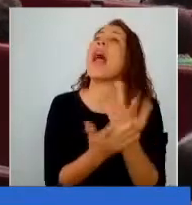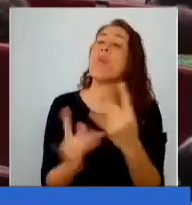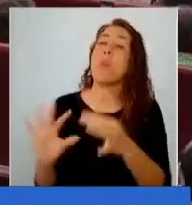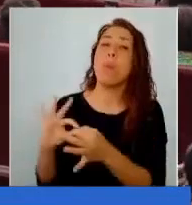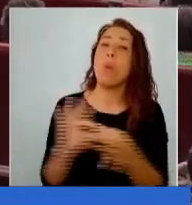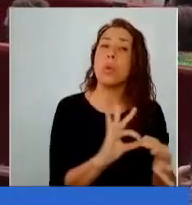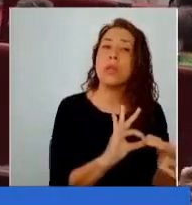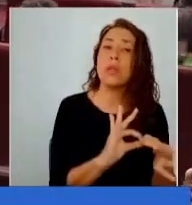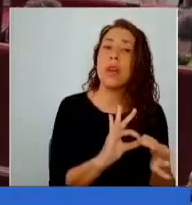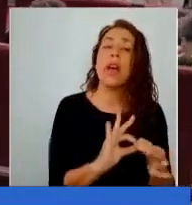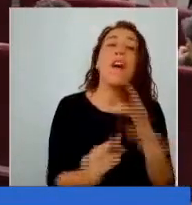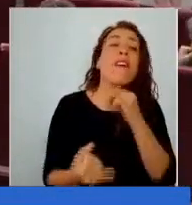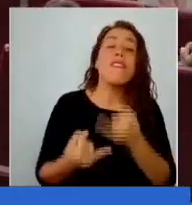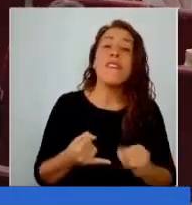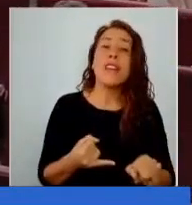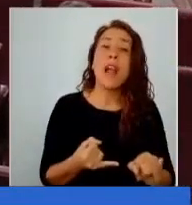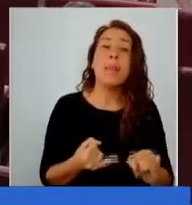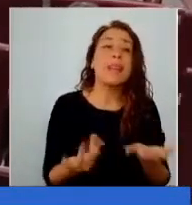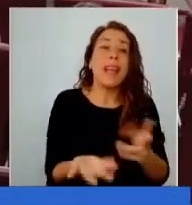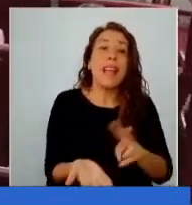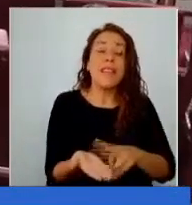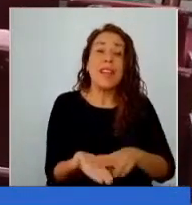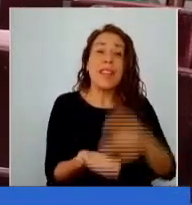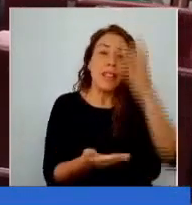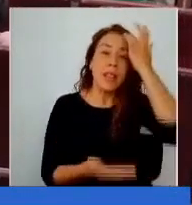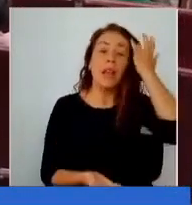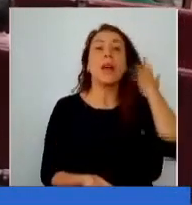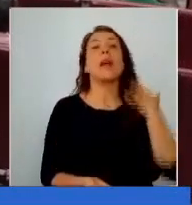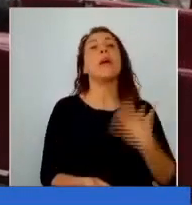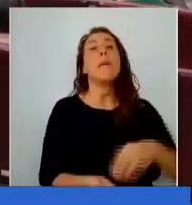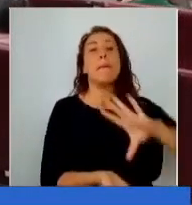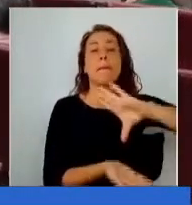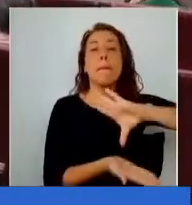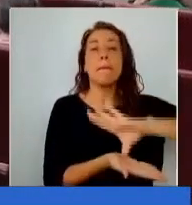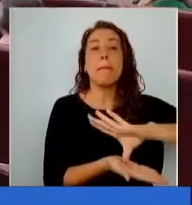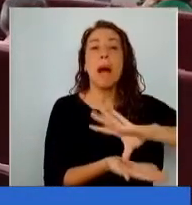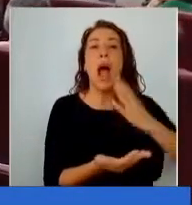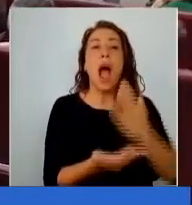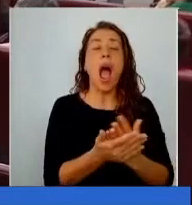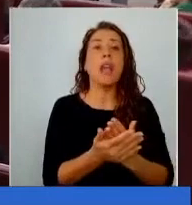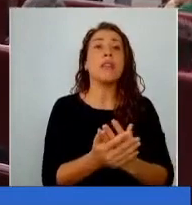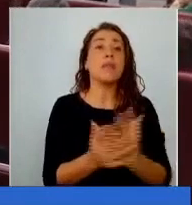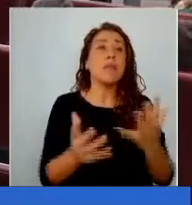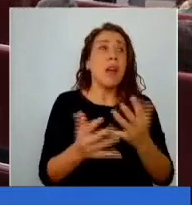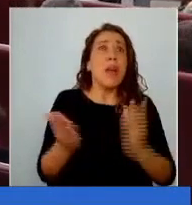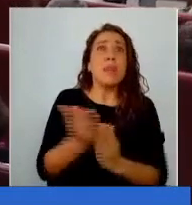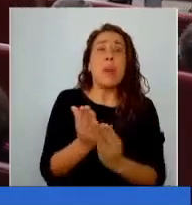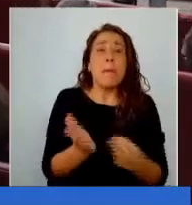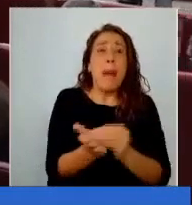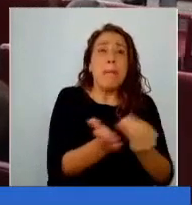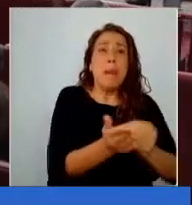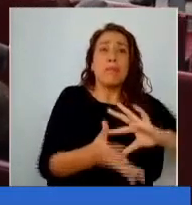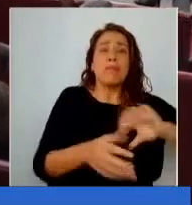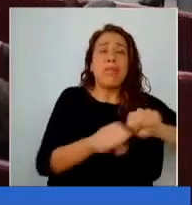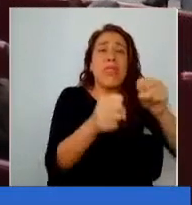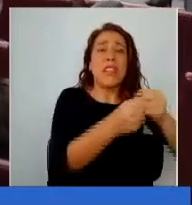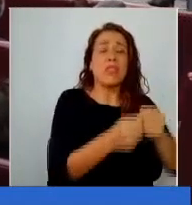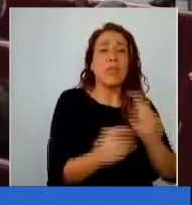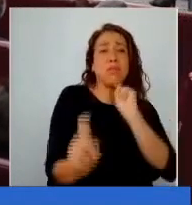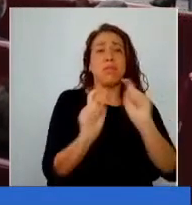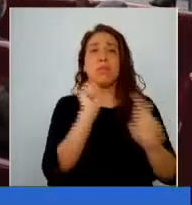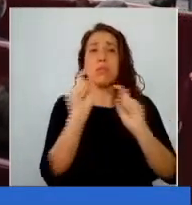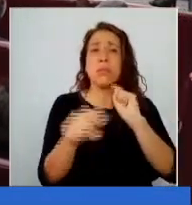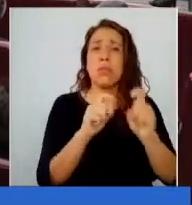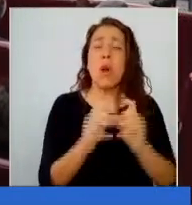Lo cierto es que el país entró una espiral de destrucción de descalificación y de mucha